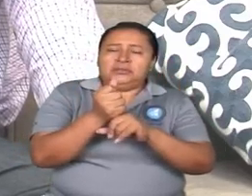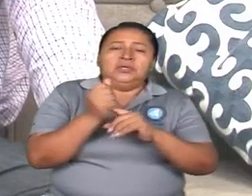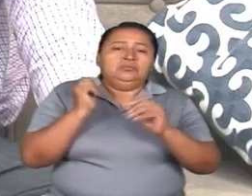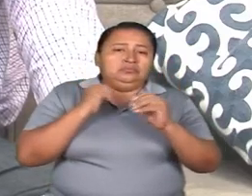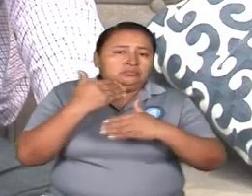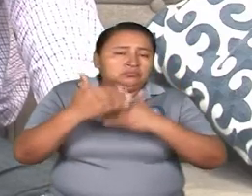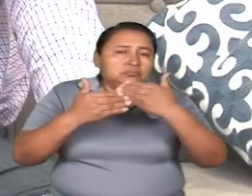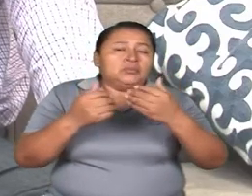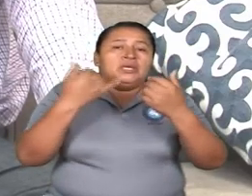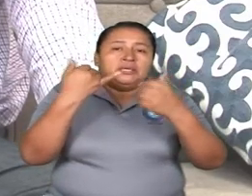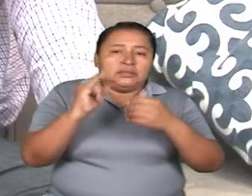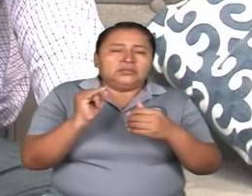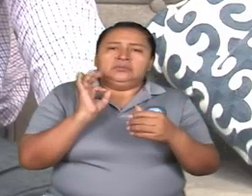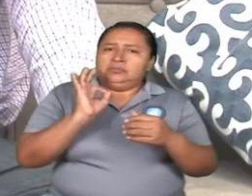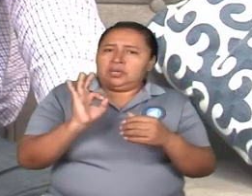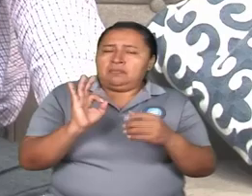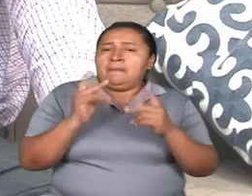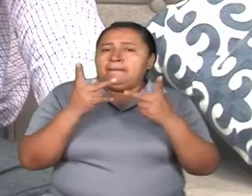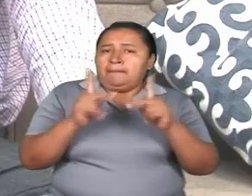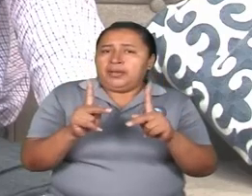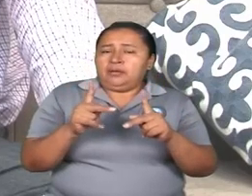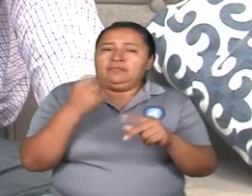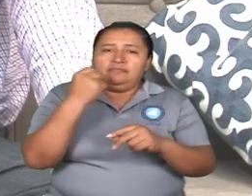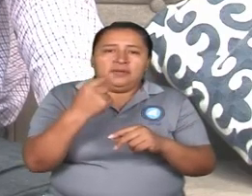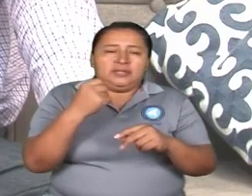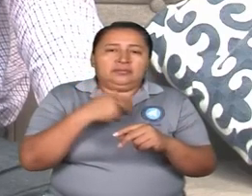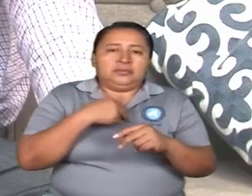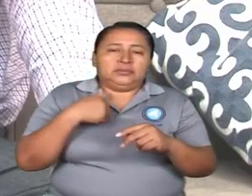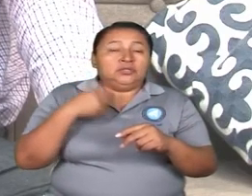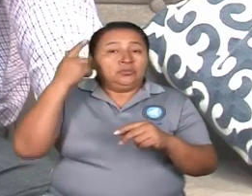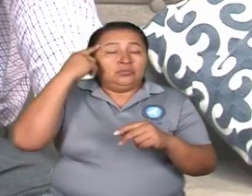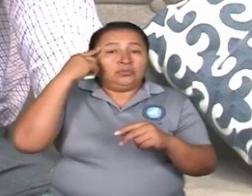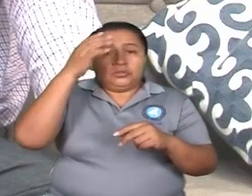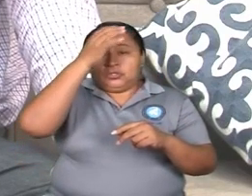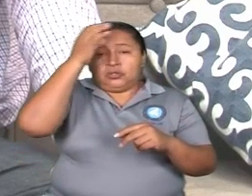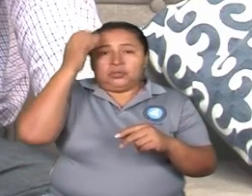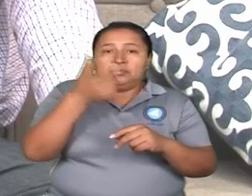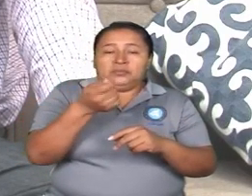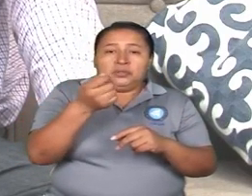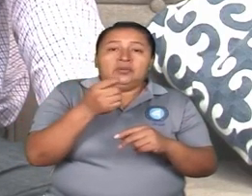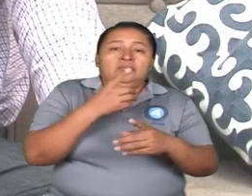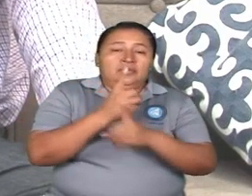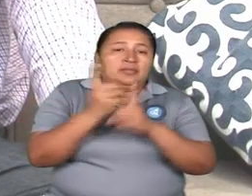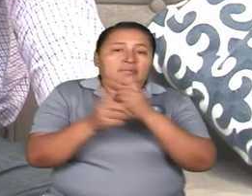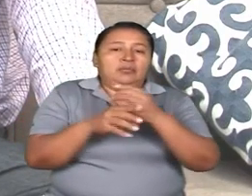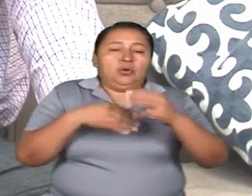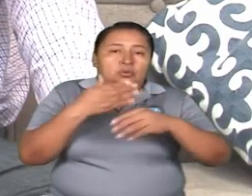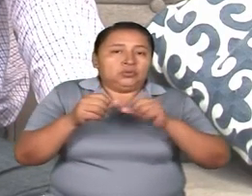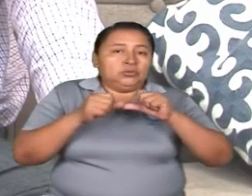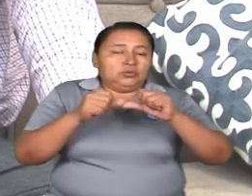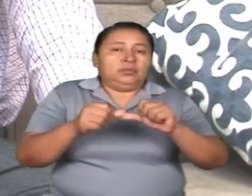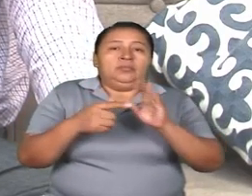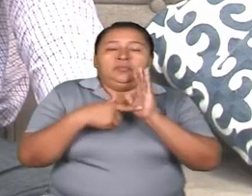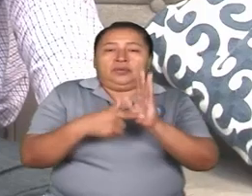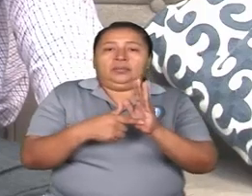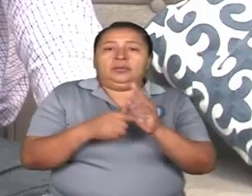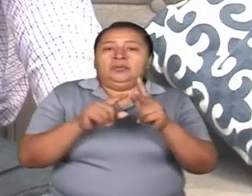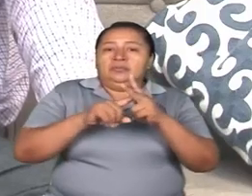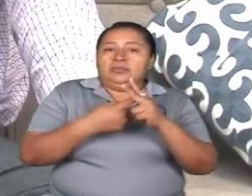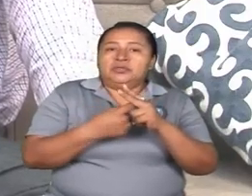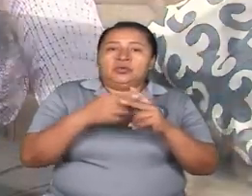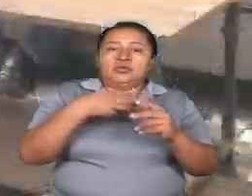venido alcanzando hasta ahora. Y yo creo que el canal parlamentario no debe ser la excepción, pues. Okay. Por ejemplo, empezando por